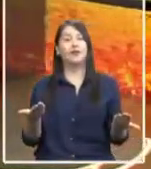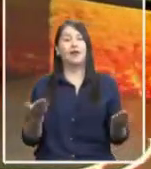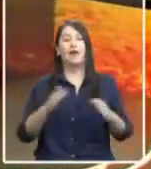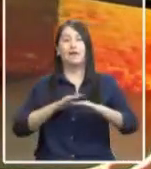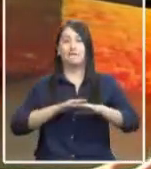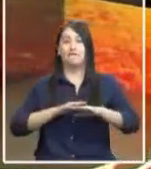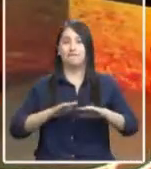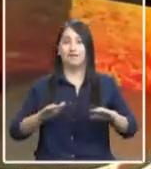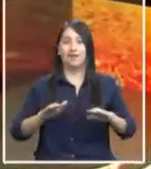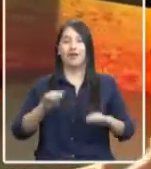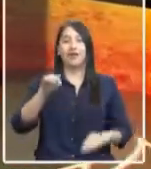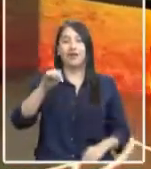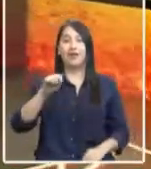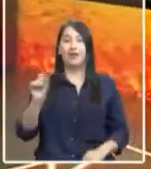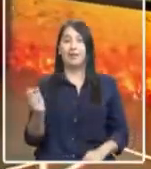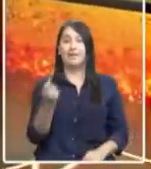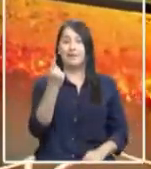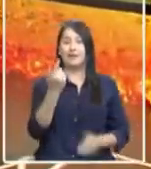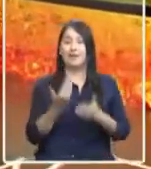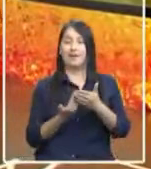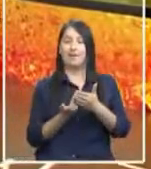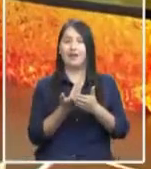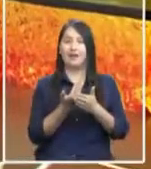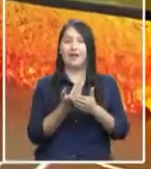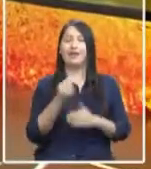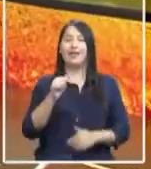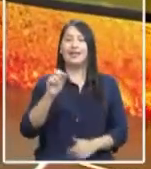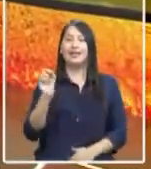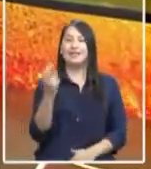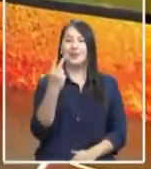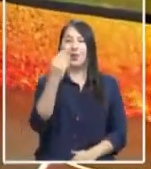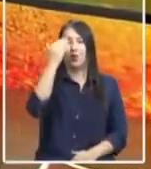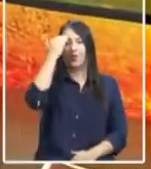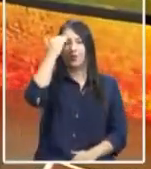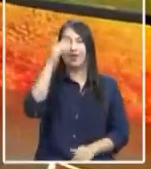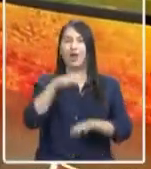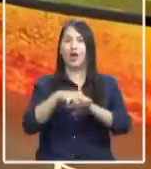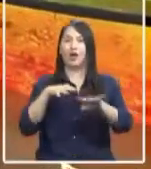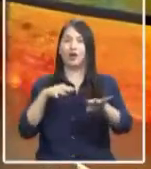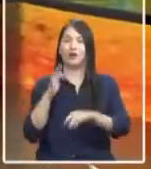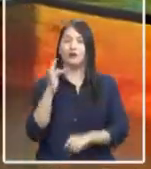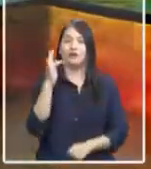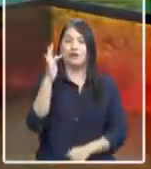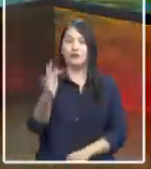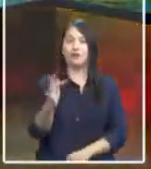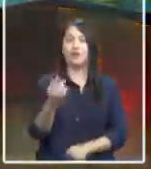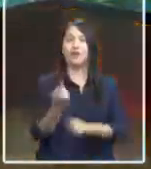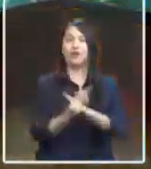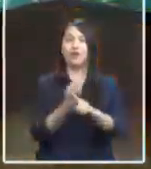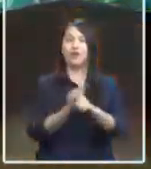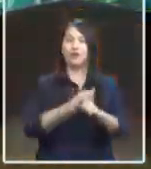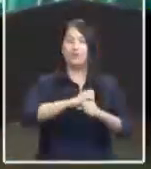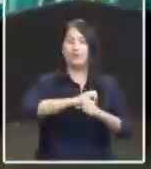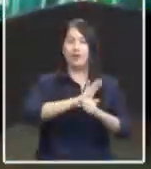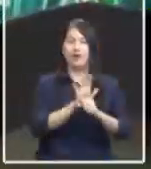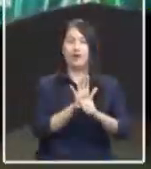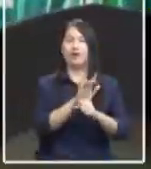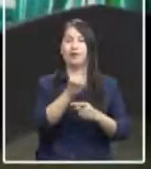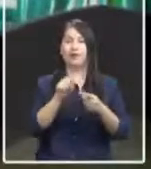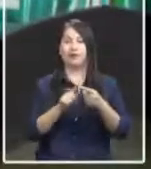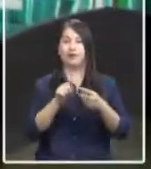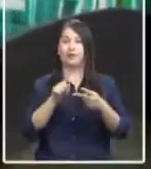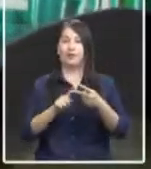fin de esta primera tanda de esta segunda jornada de Congreso Futuro, donde pudimos hablar de la pandemia, pudimos hablar